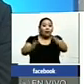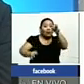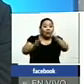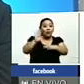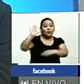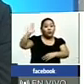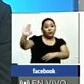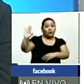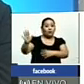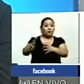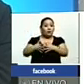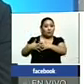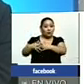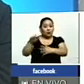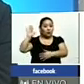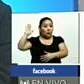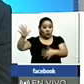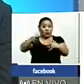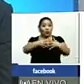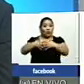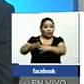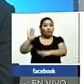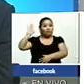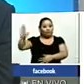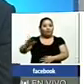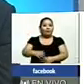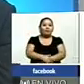ese país, a la Corte Suprema de los Estados Unidos.